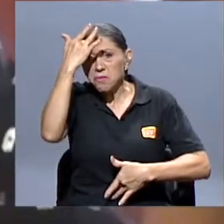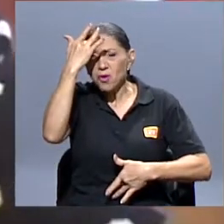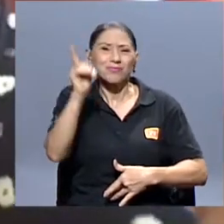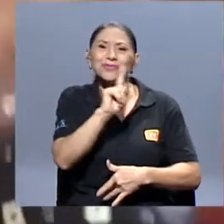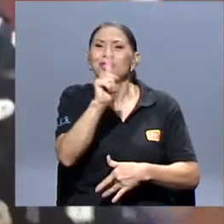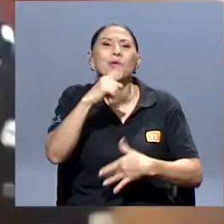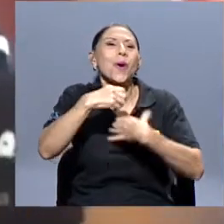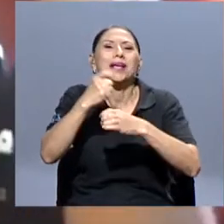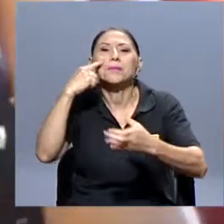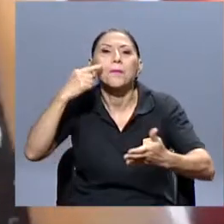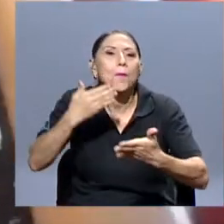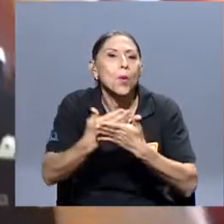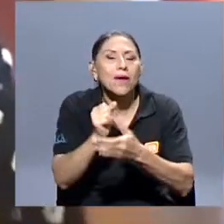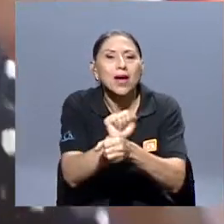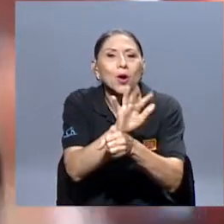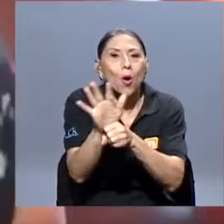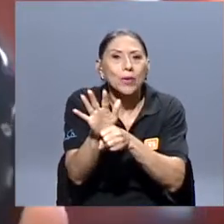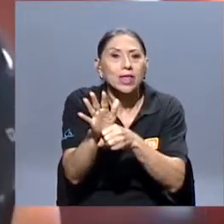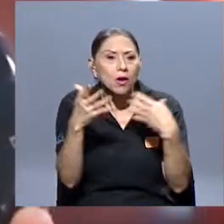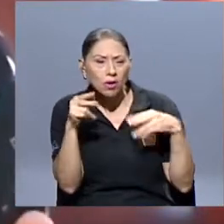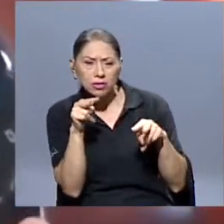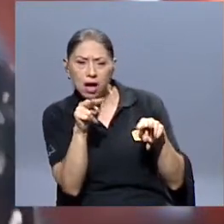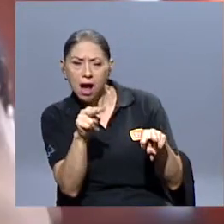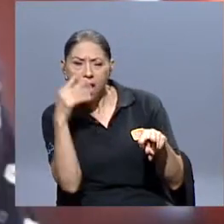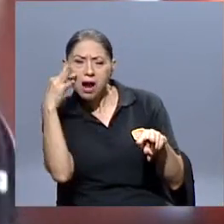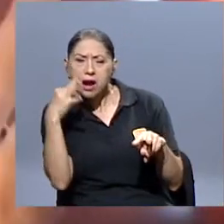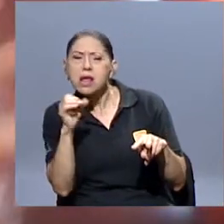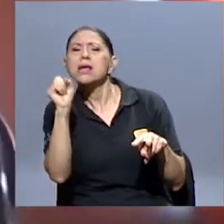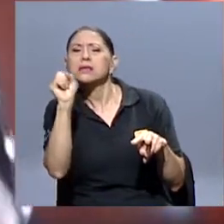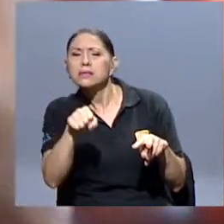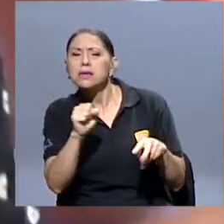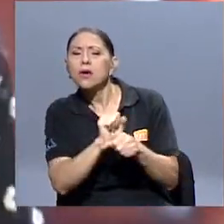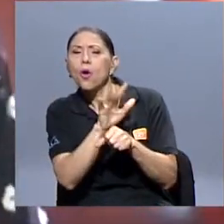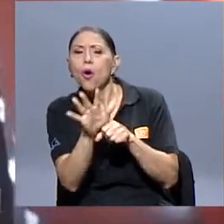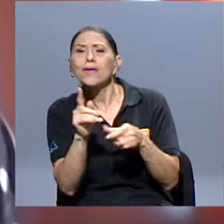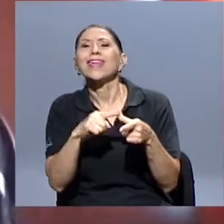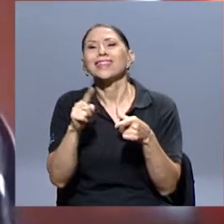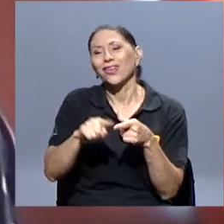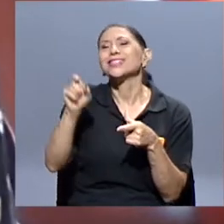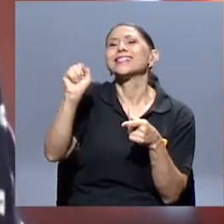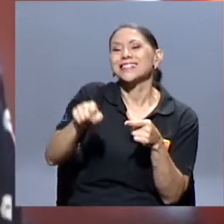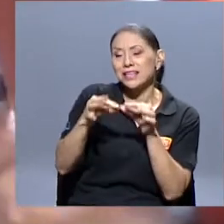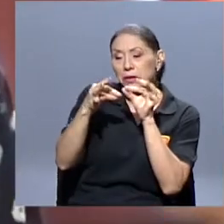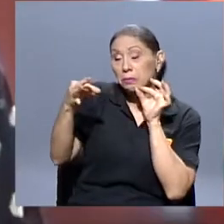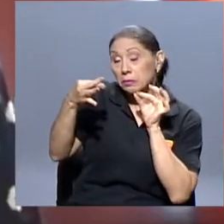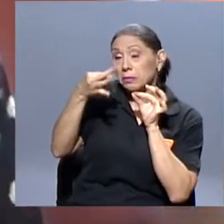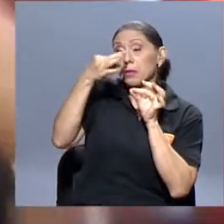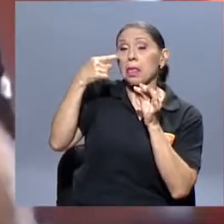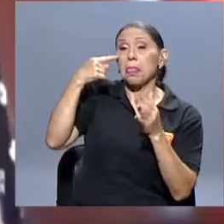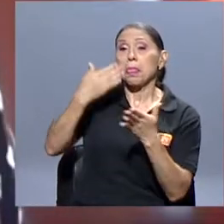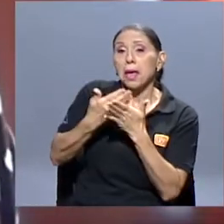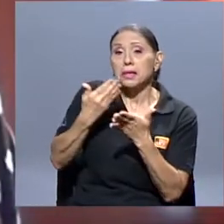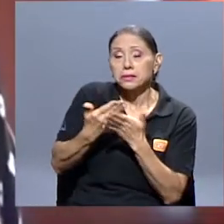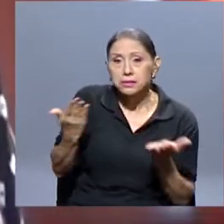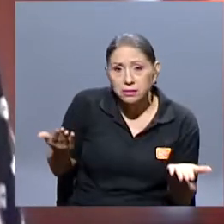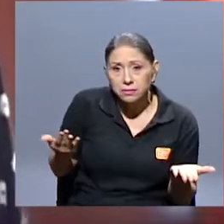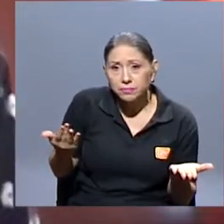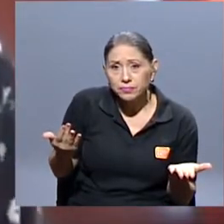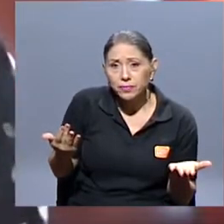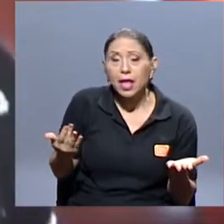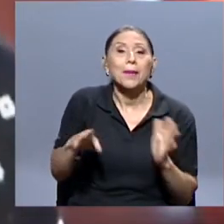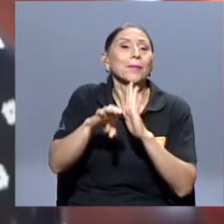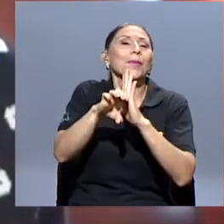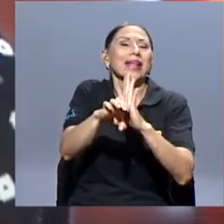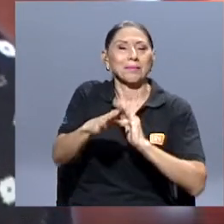ya es casi que claro que tiene COVID, se le hace un test de COVID. Por tanto, por ejemplo, digamos que yo de repente,